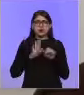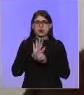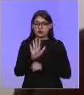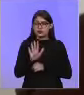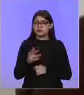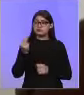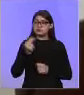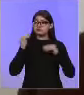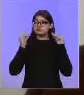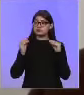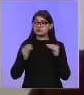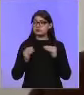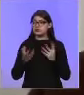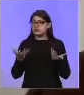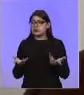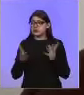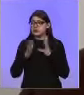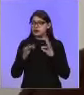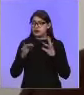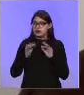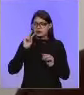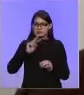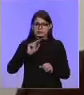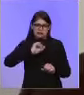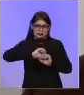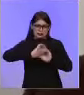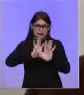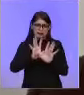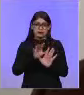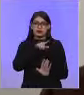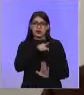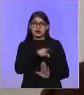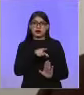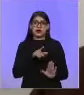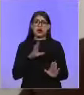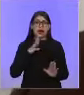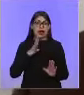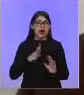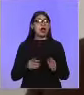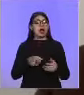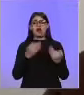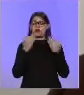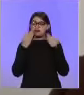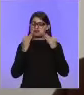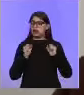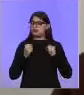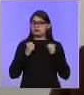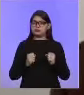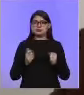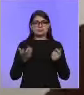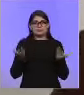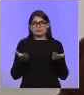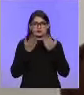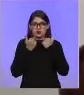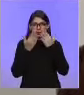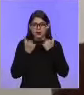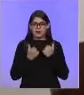al respecto me parece que hace claro que no es evidente. Por otro lado, si bien se dice que los